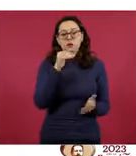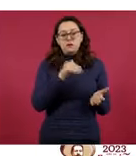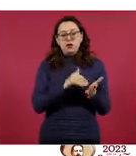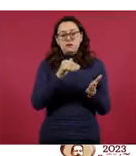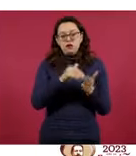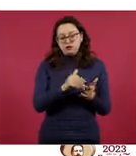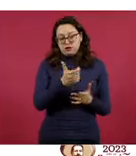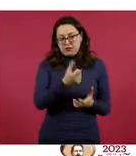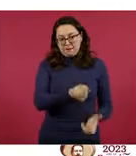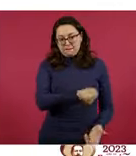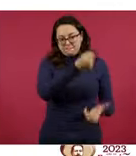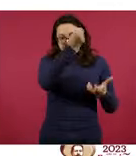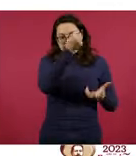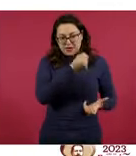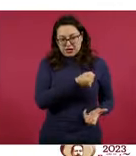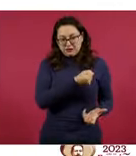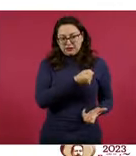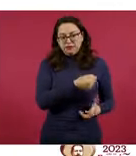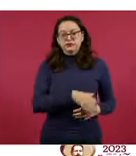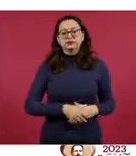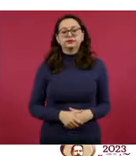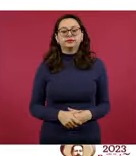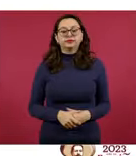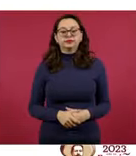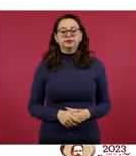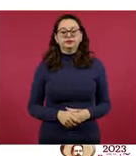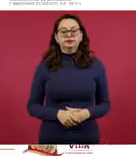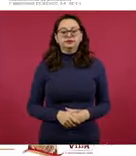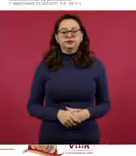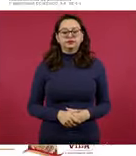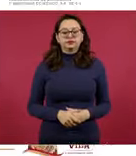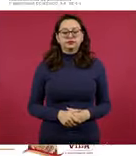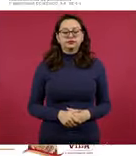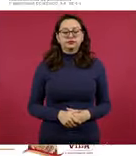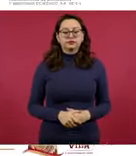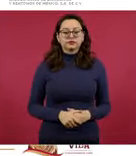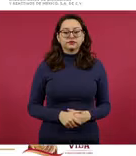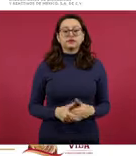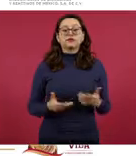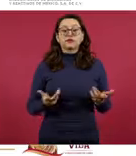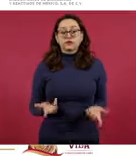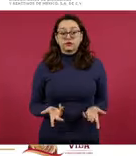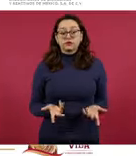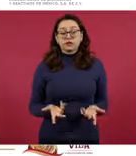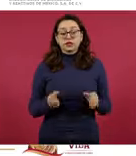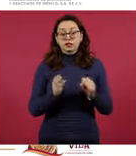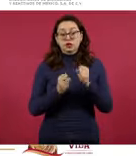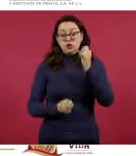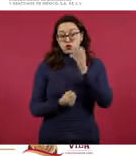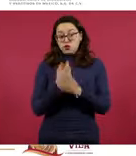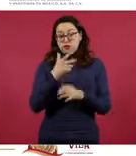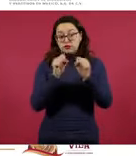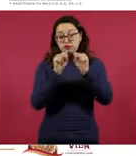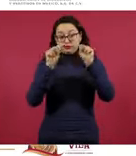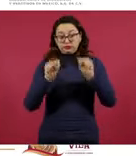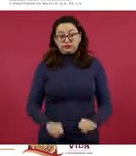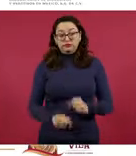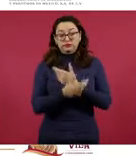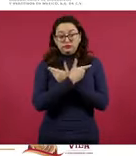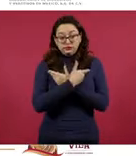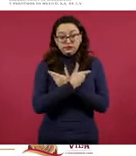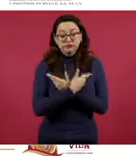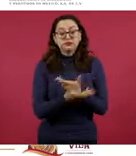de México. La siguiente, por favor. El sistema, en conclusión, de distribución pública, que es el